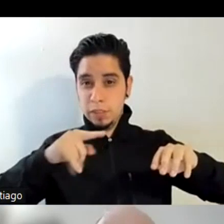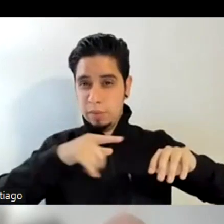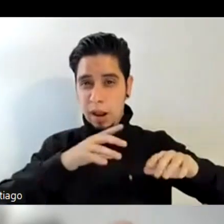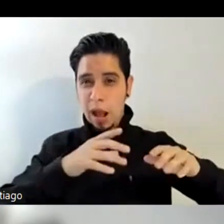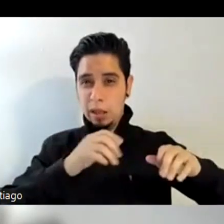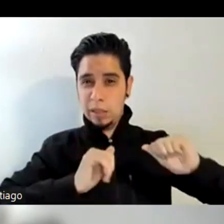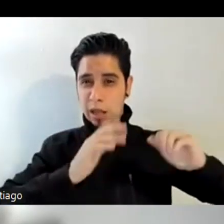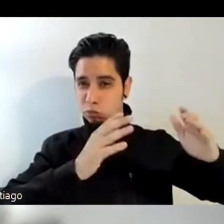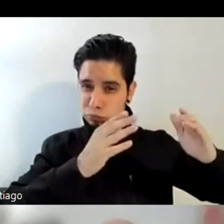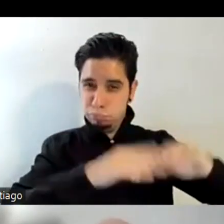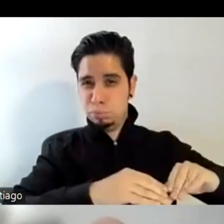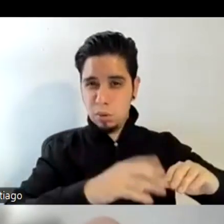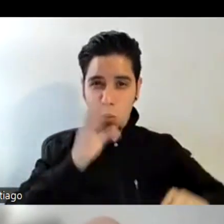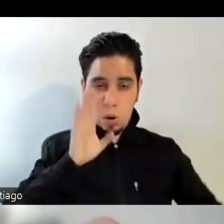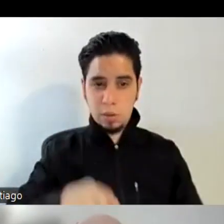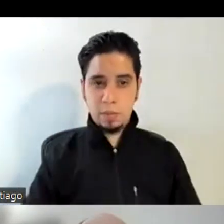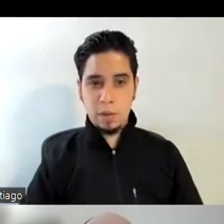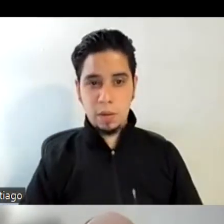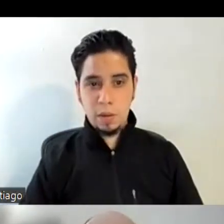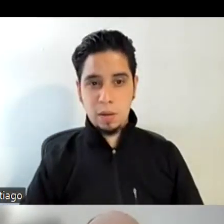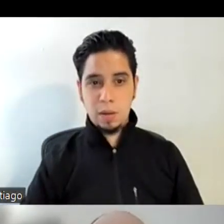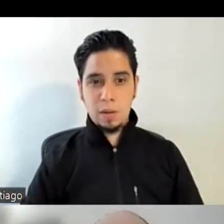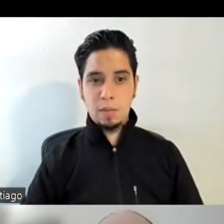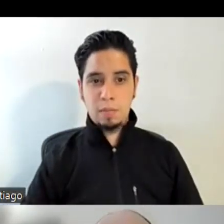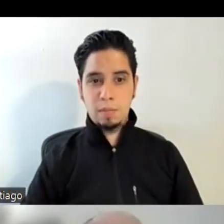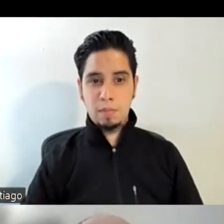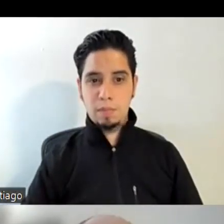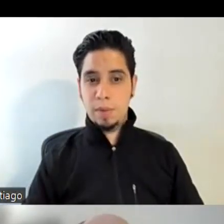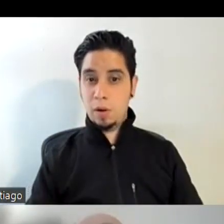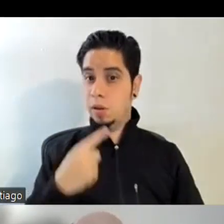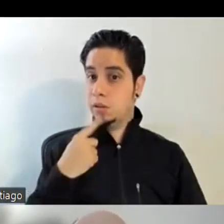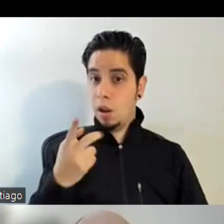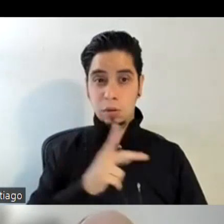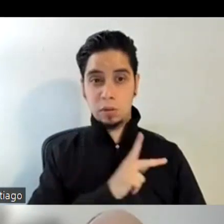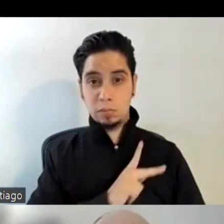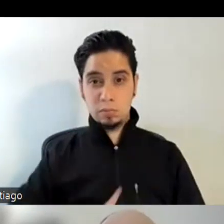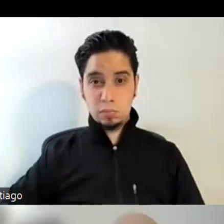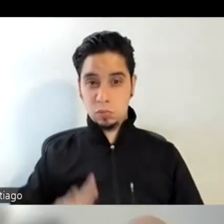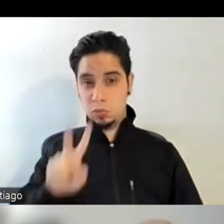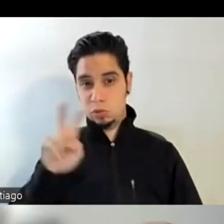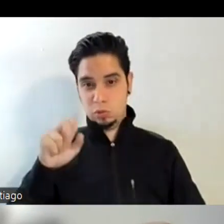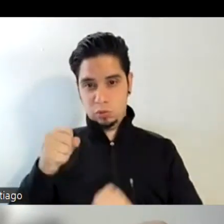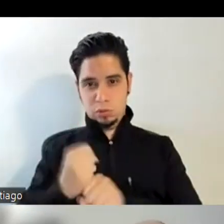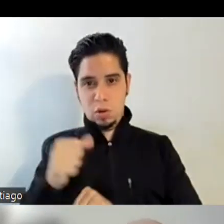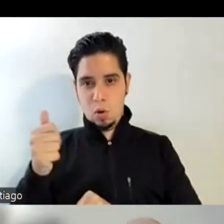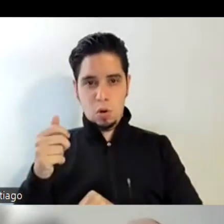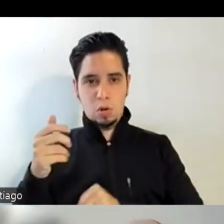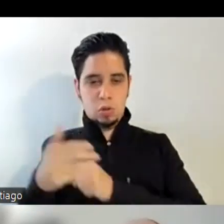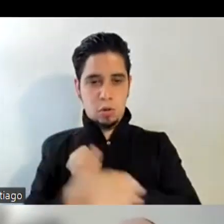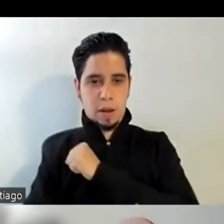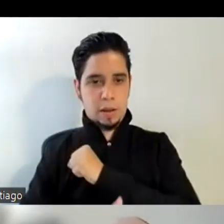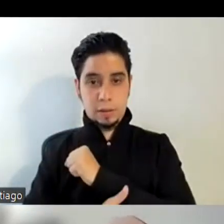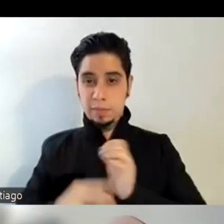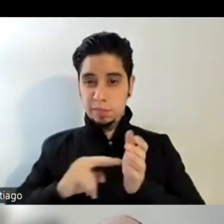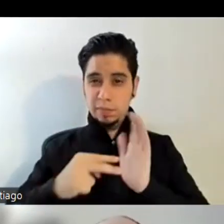tener problemas. Pero si lo decía de hace un rey de hace 200 años en otro país, pues, ¿verdad? Pues la